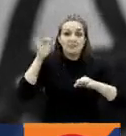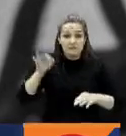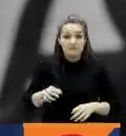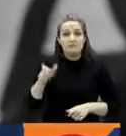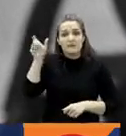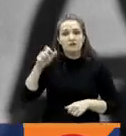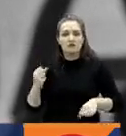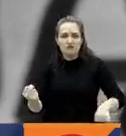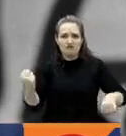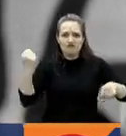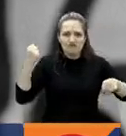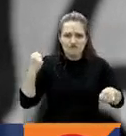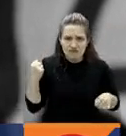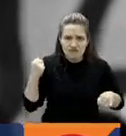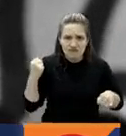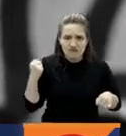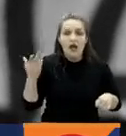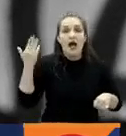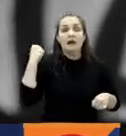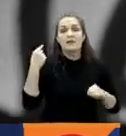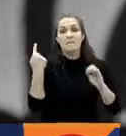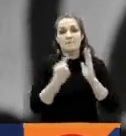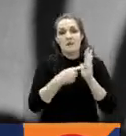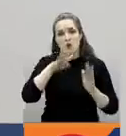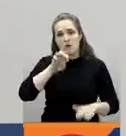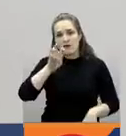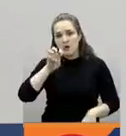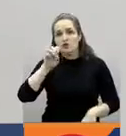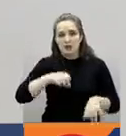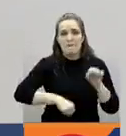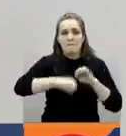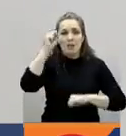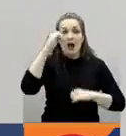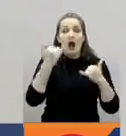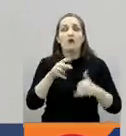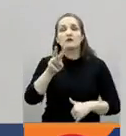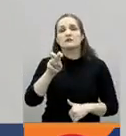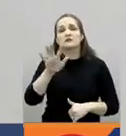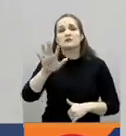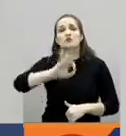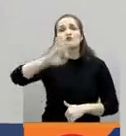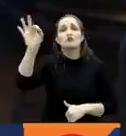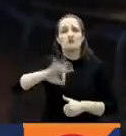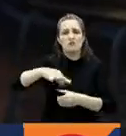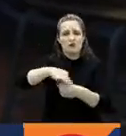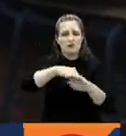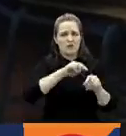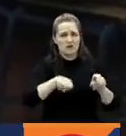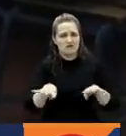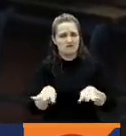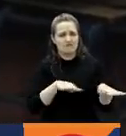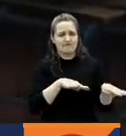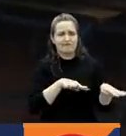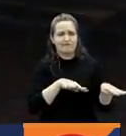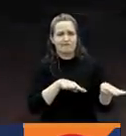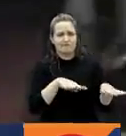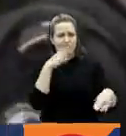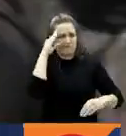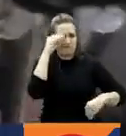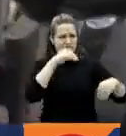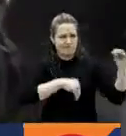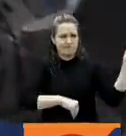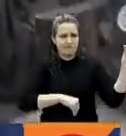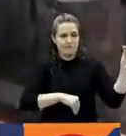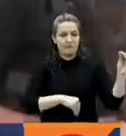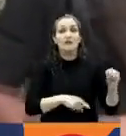también gobernó al país centroamericano en los años 80, ganó con el 75% de los votos unas controversiales elecciones. Sus